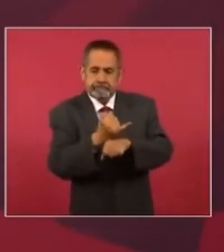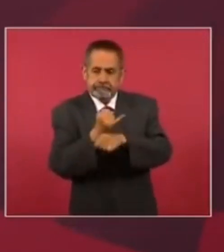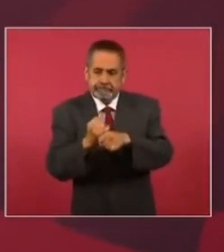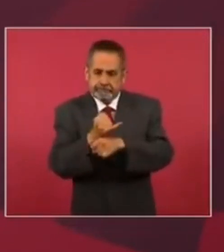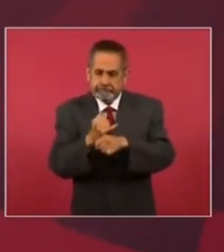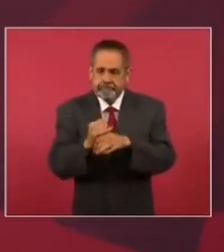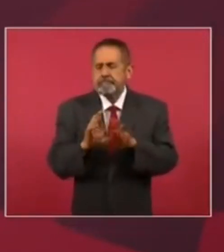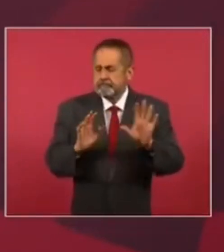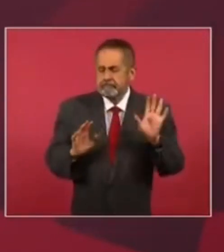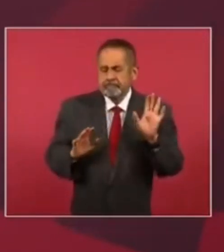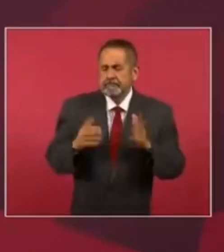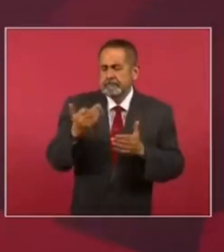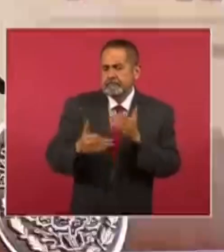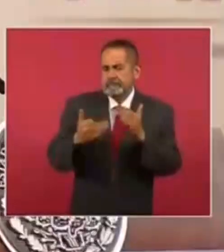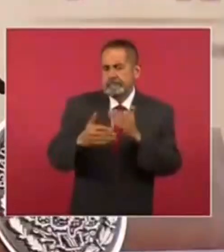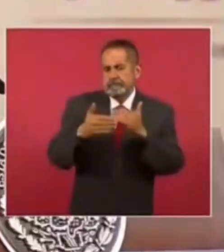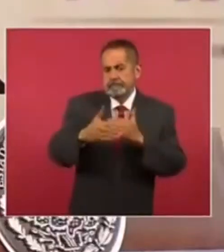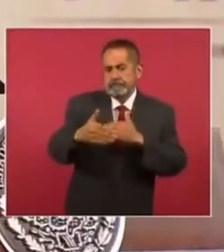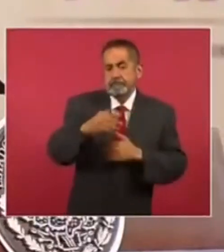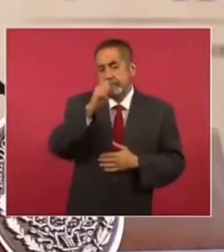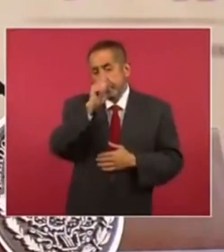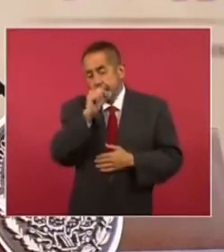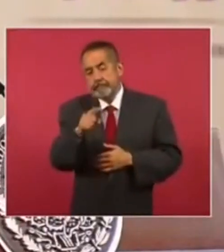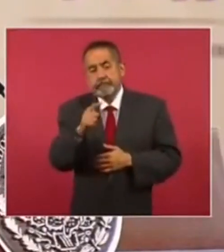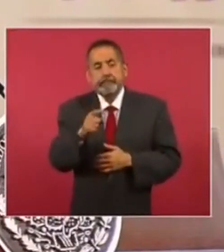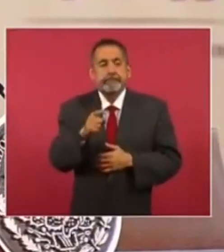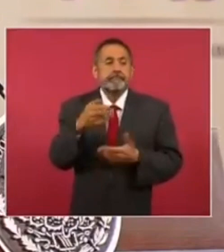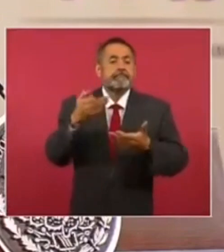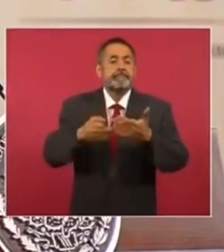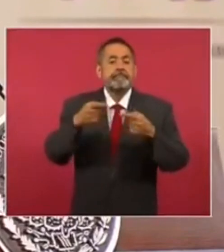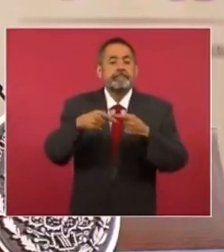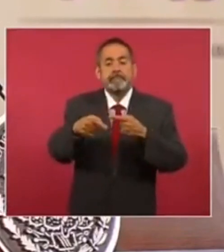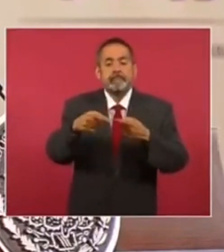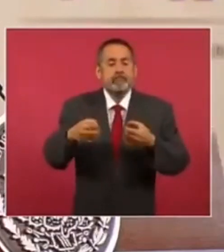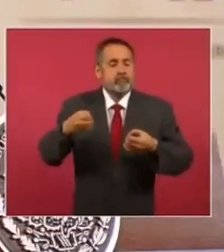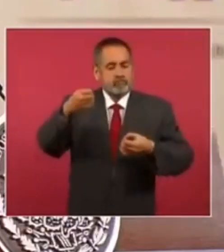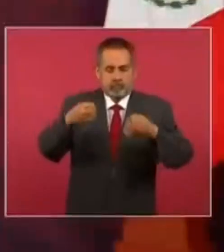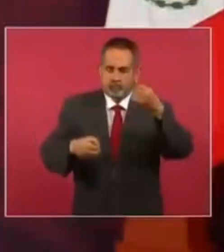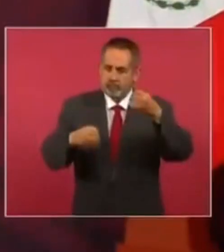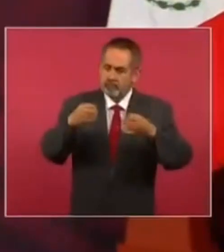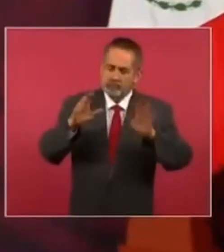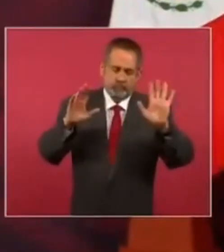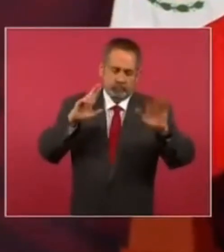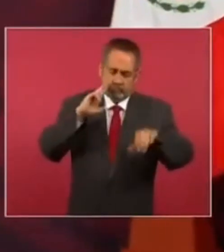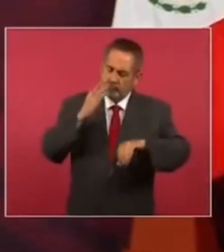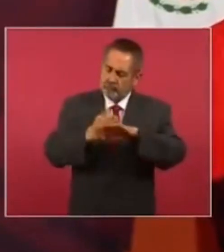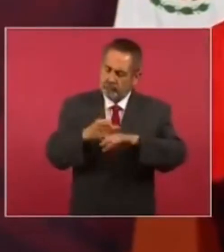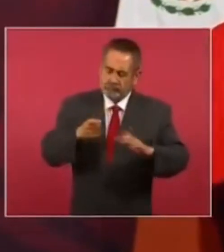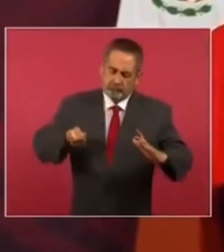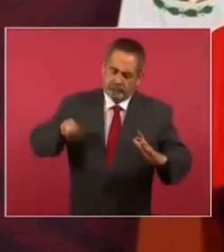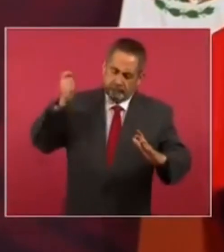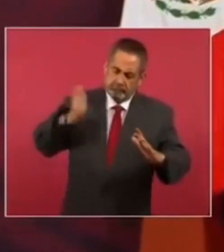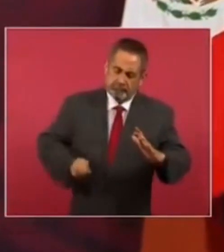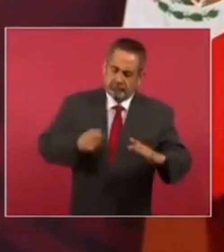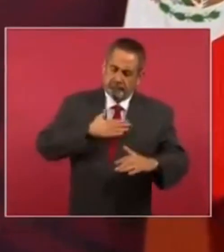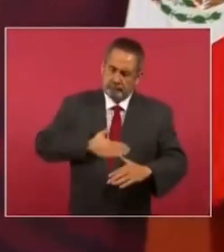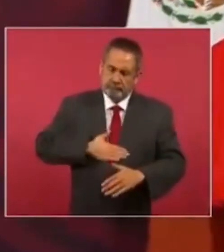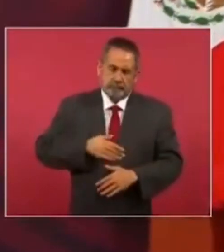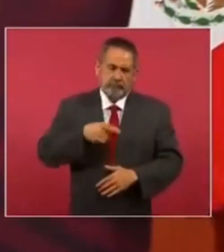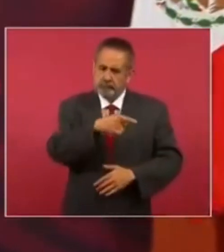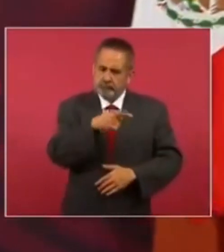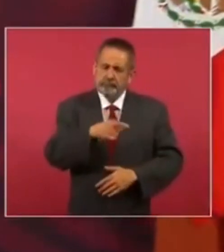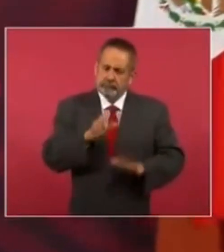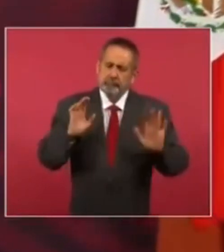y que los jueces sean los encargados de impartir justicia.